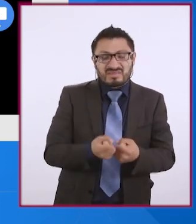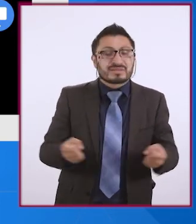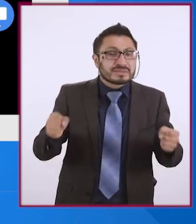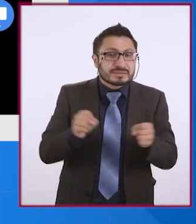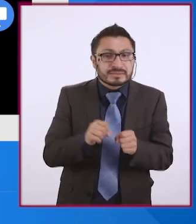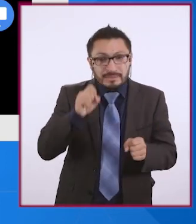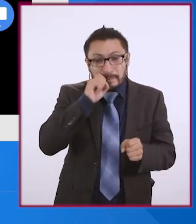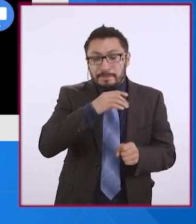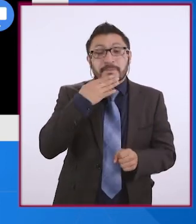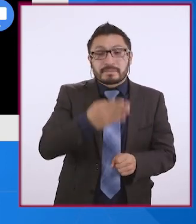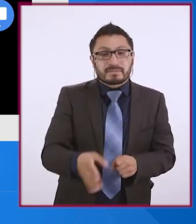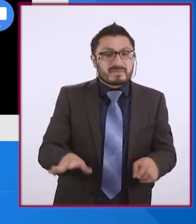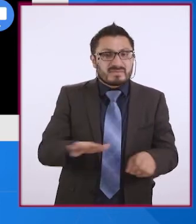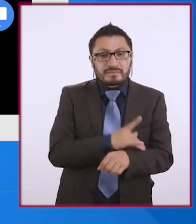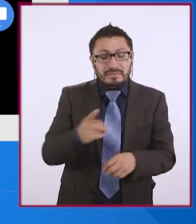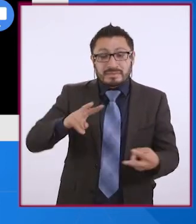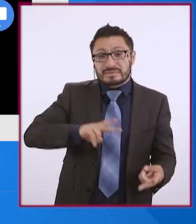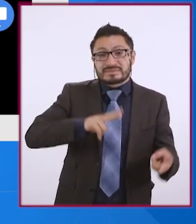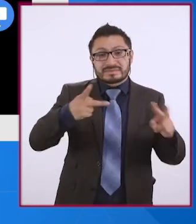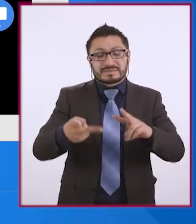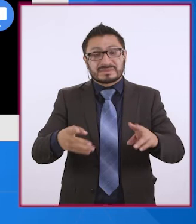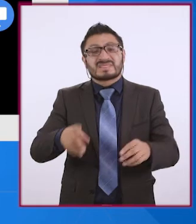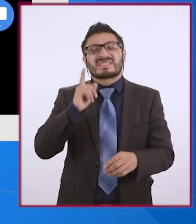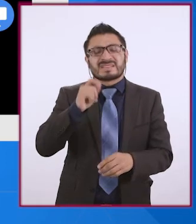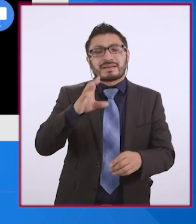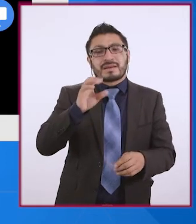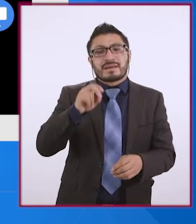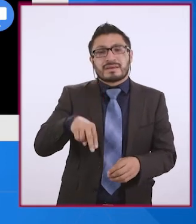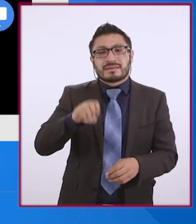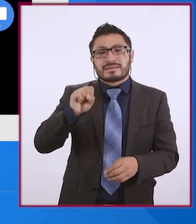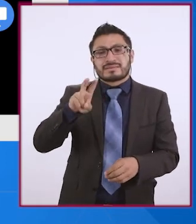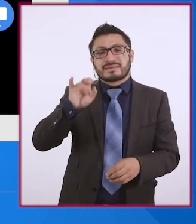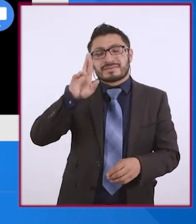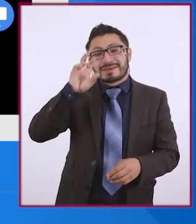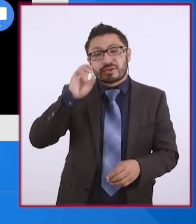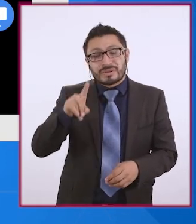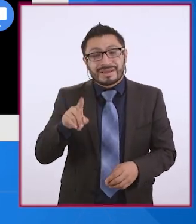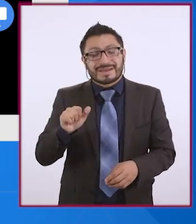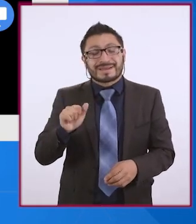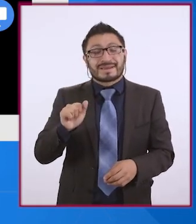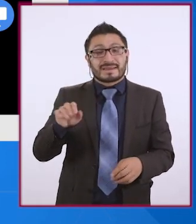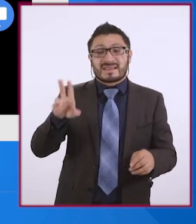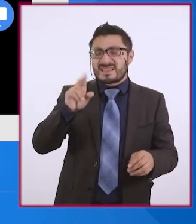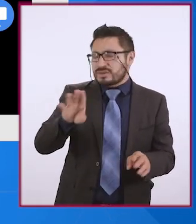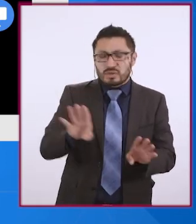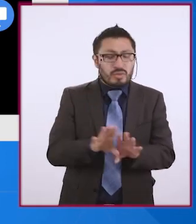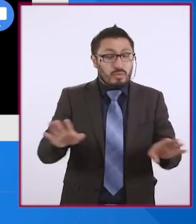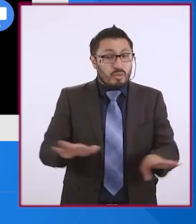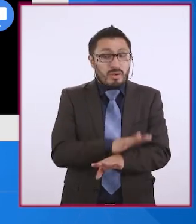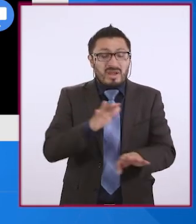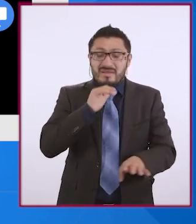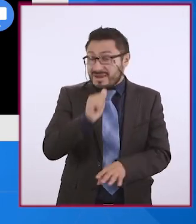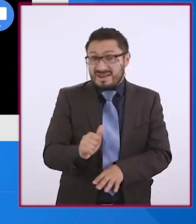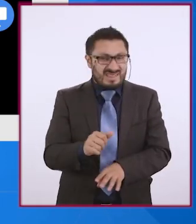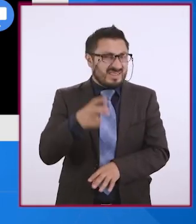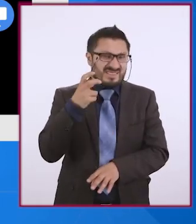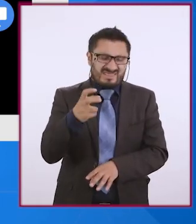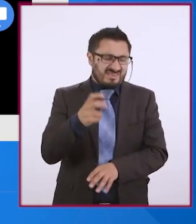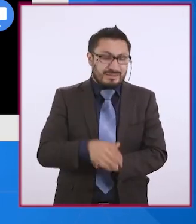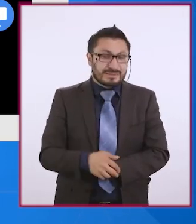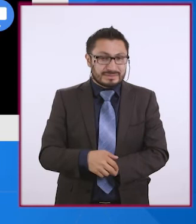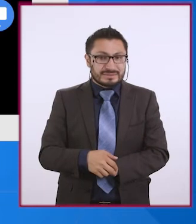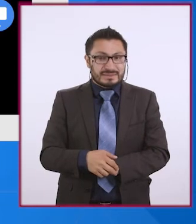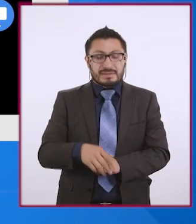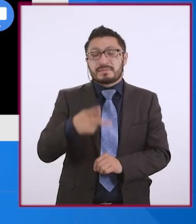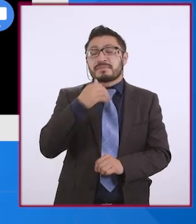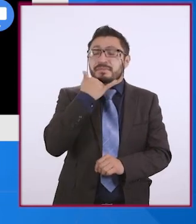constitución conservadora. ¿Qué quiere decir conservadora? Que no promueve cambios. En cambio, perdonen que